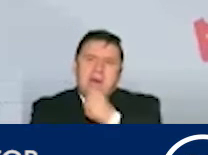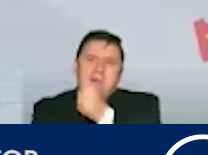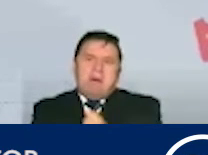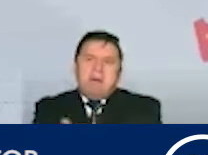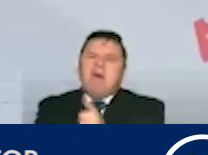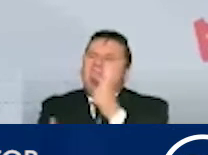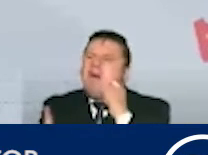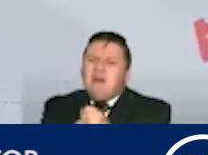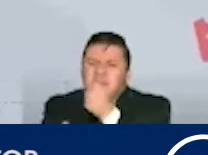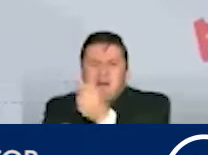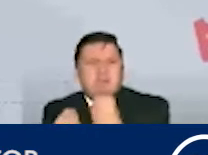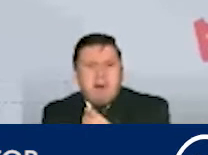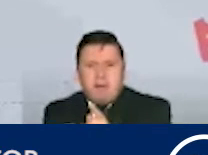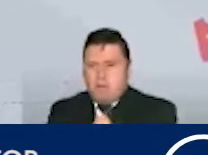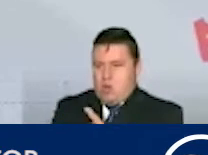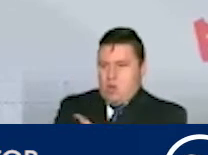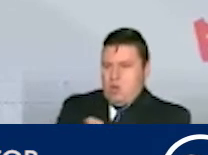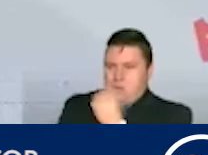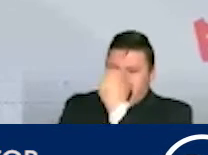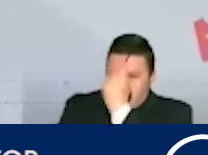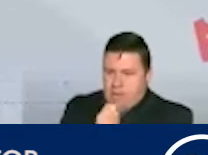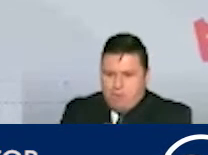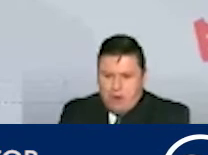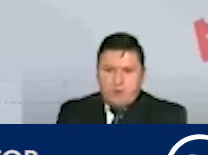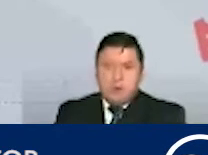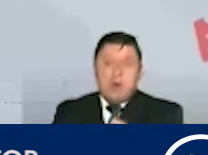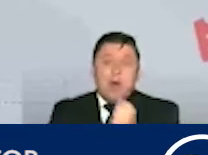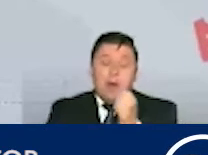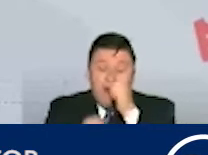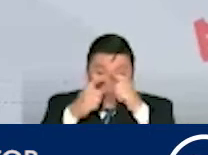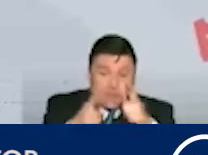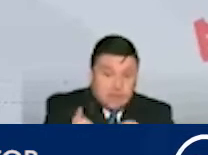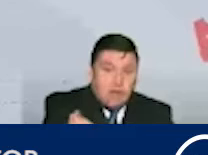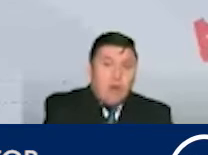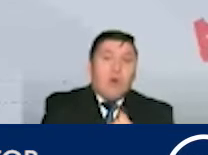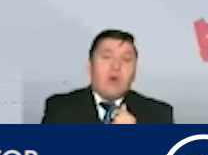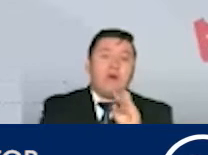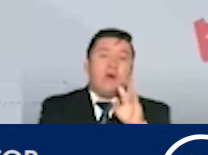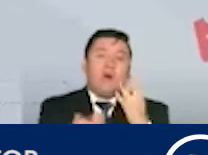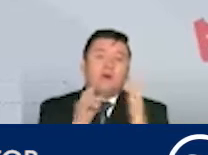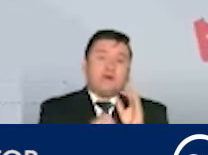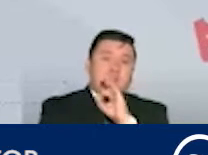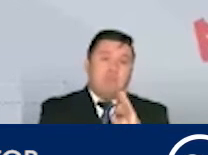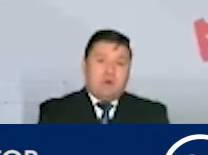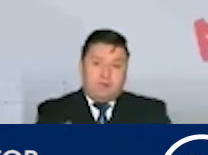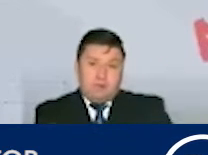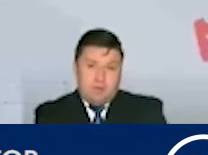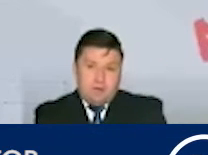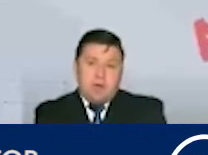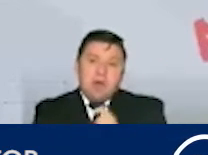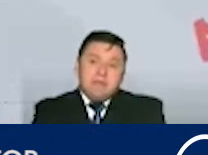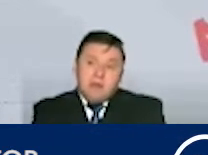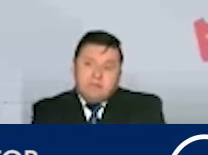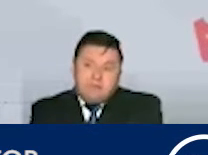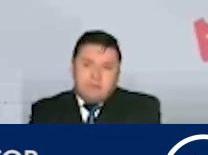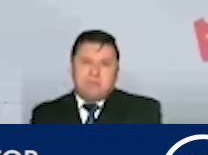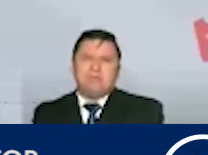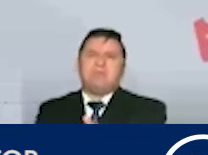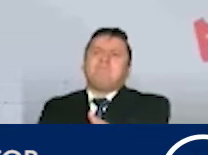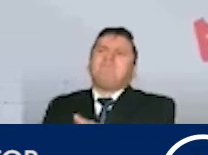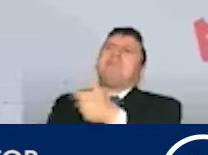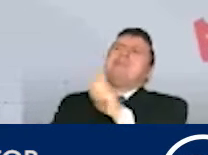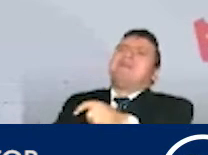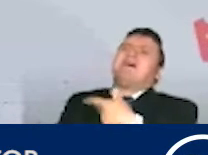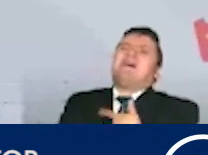nómina y tienen una garantía del Estado de 80% con su respectivo periodo de gracia. Pero, ¿qué también nos pedían? ¿Cuál era la